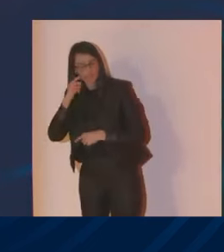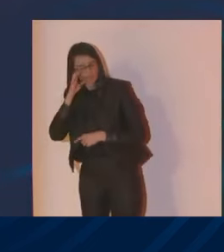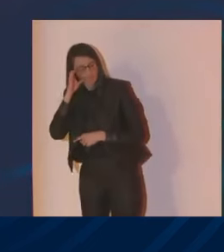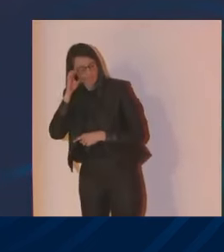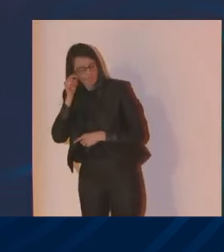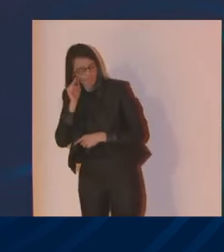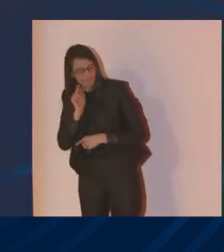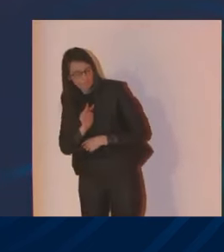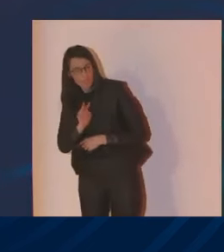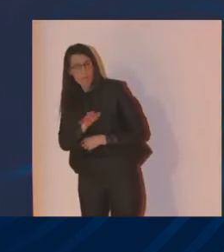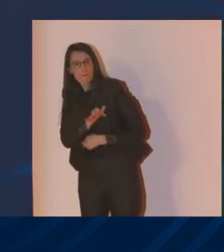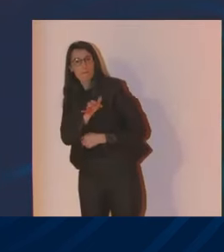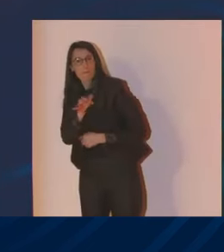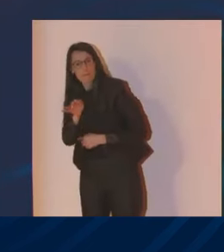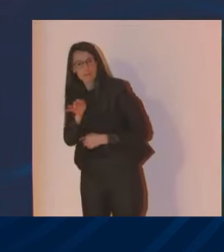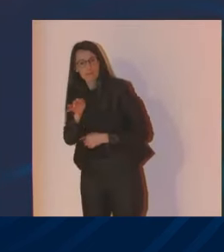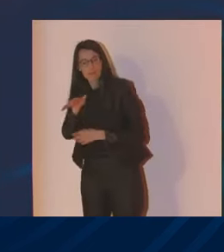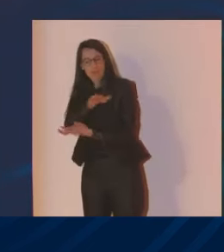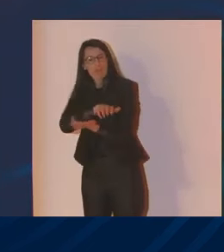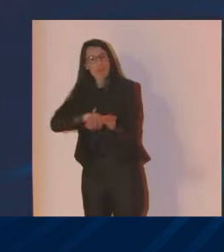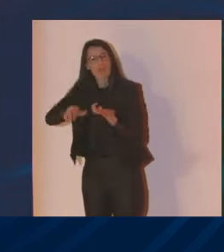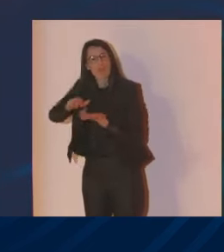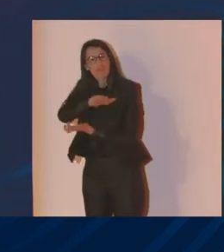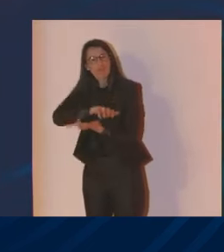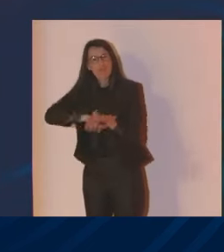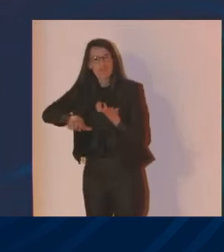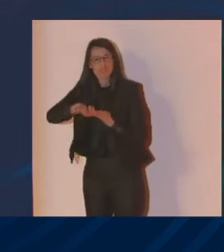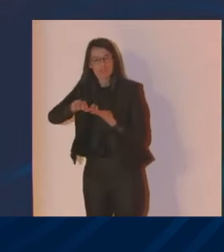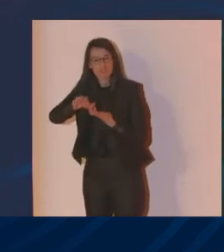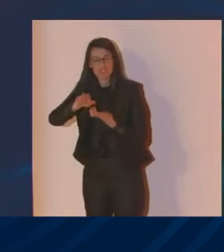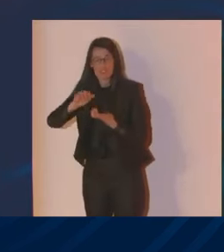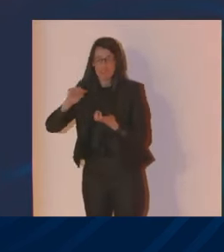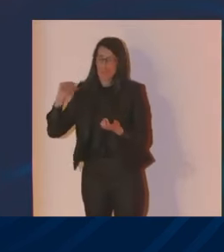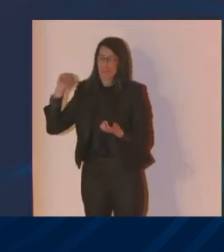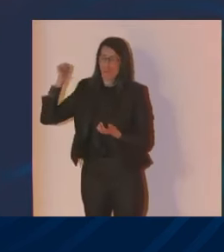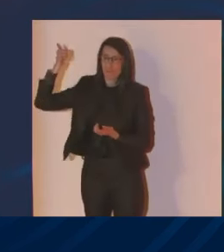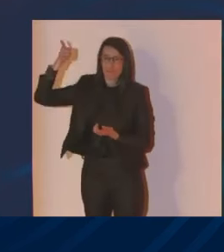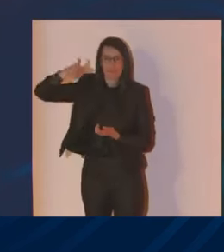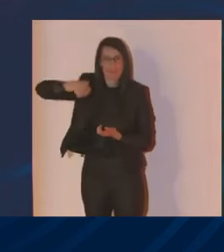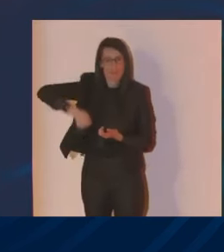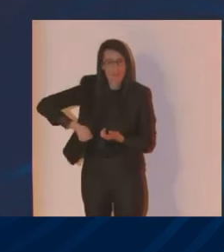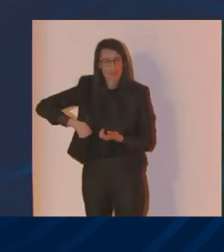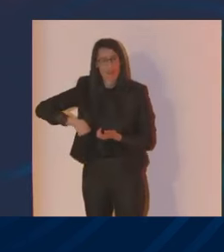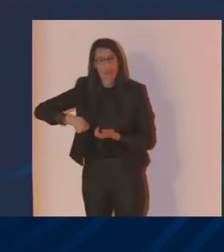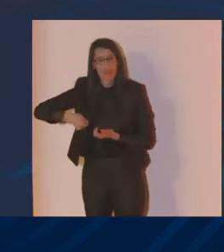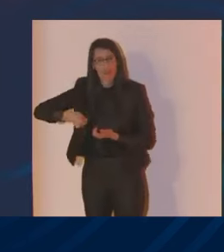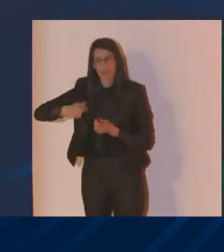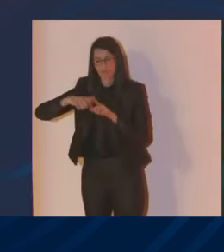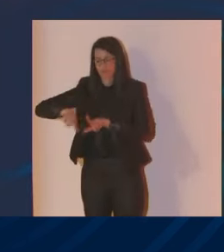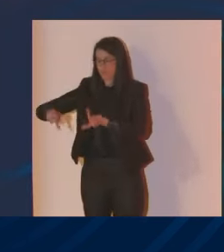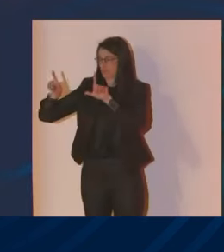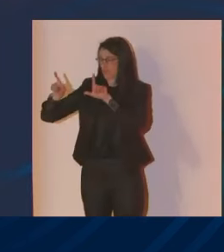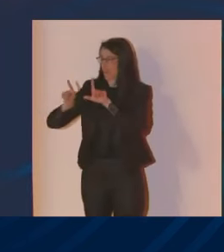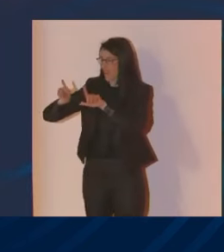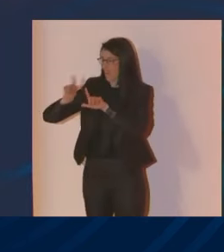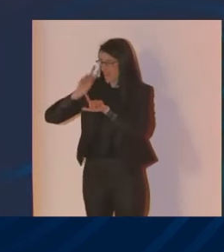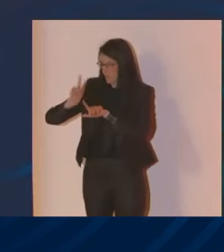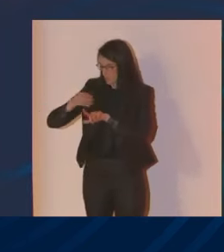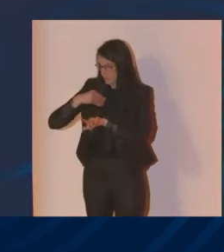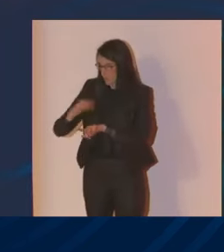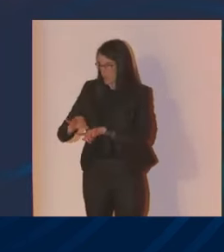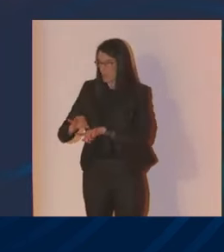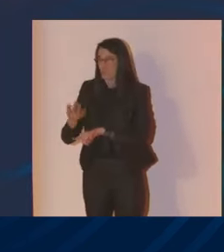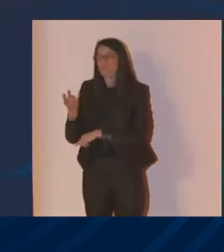también de aquellos otros conflictos que llevan años sin encontrar un segundo extra en nuestras pantallas. Nos